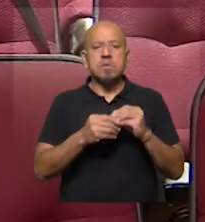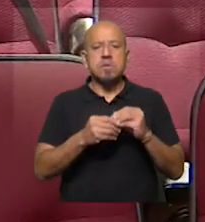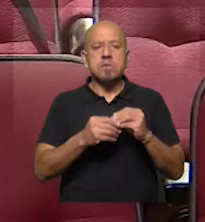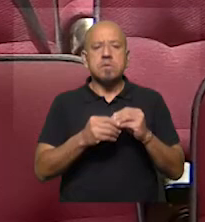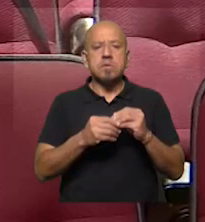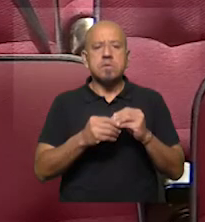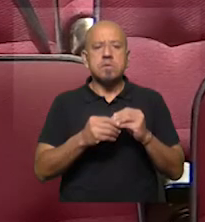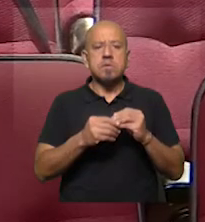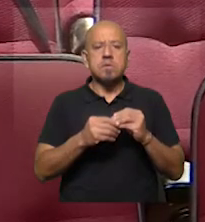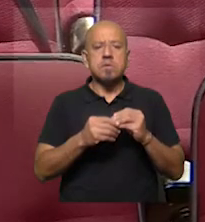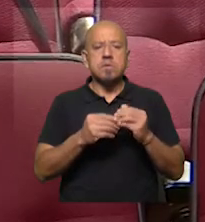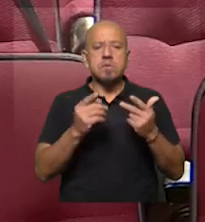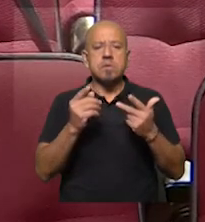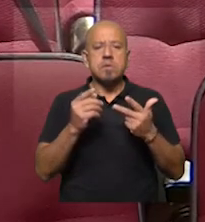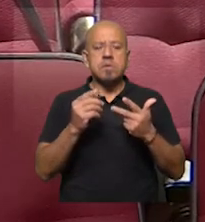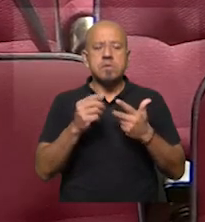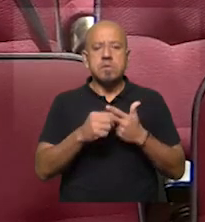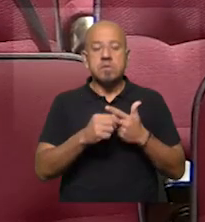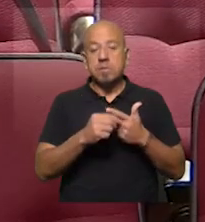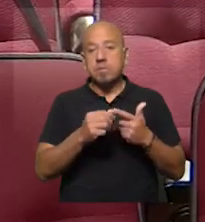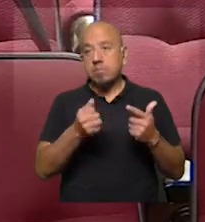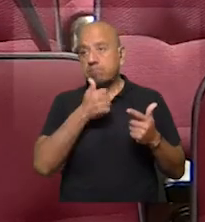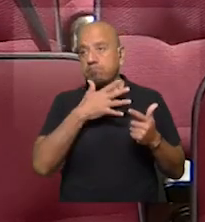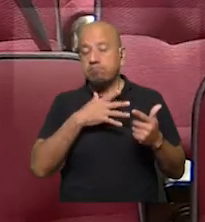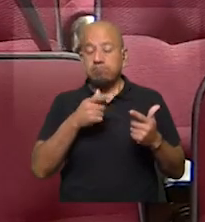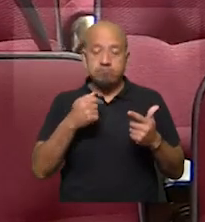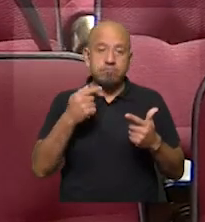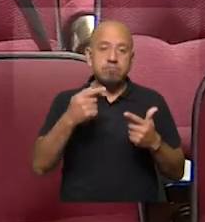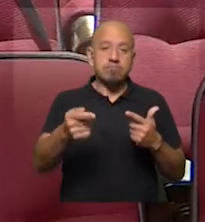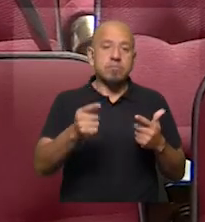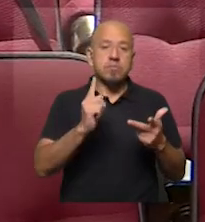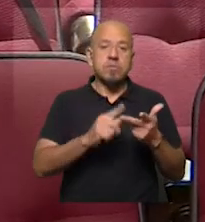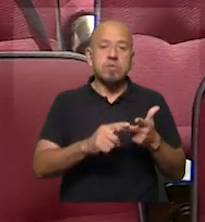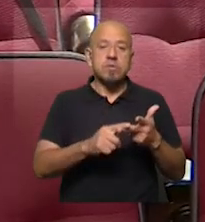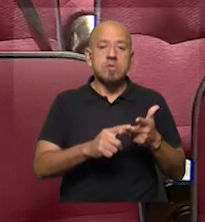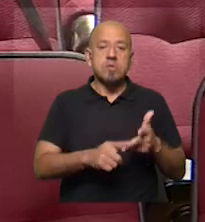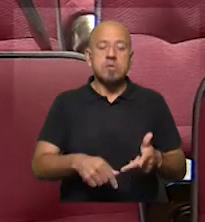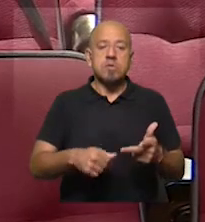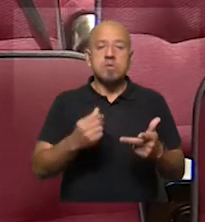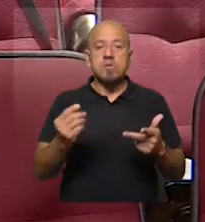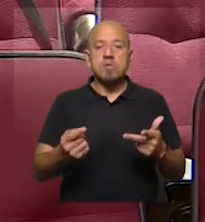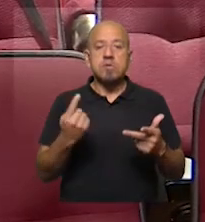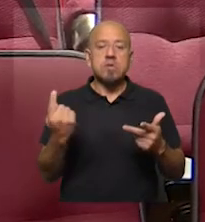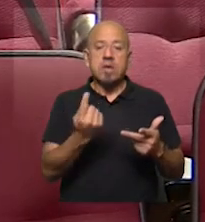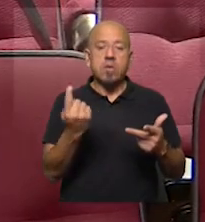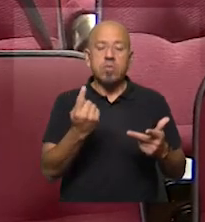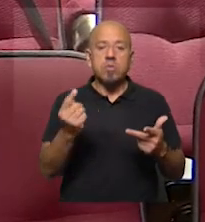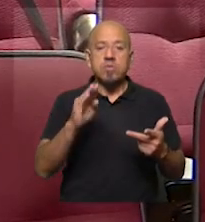didascalias. Luego la historia propiamente dicha y después los monólogos interiores de cada